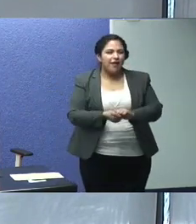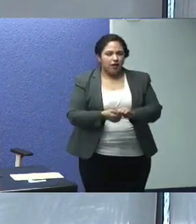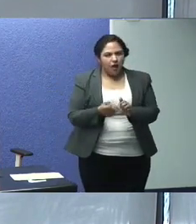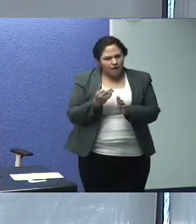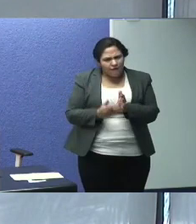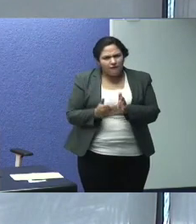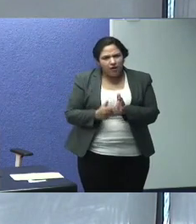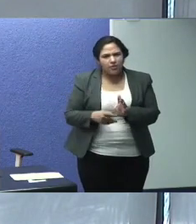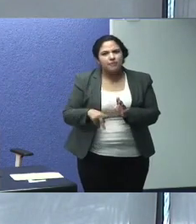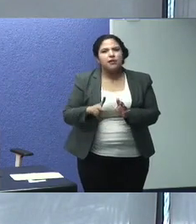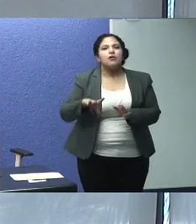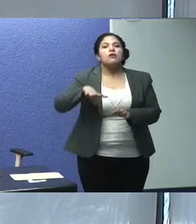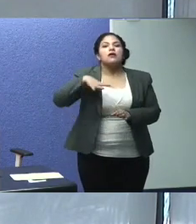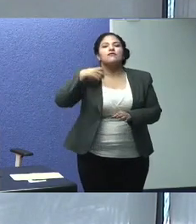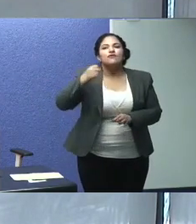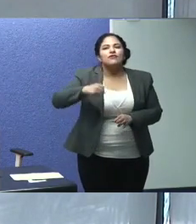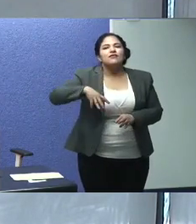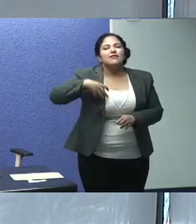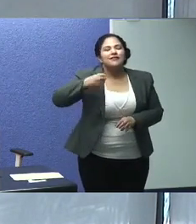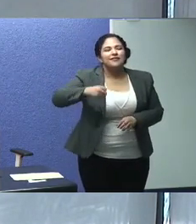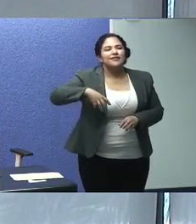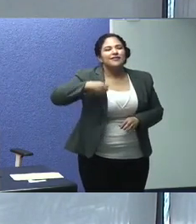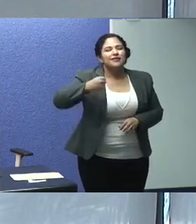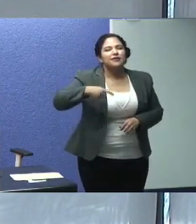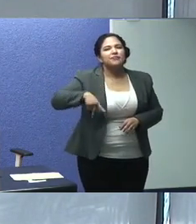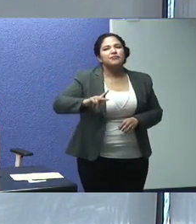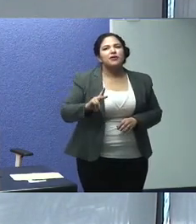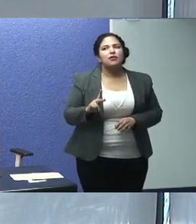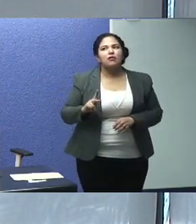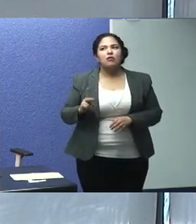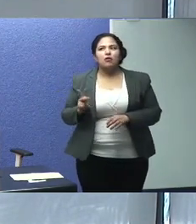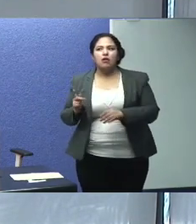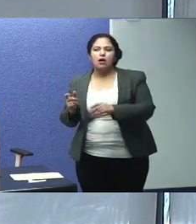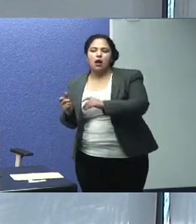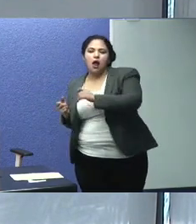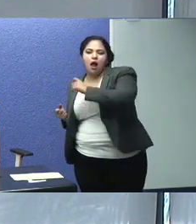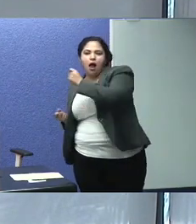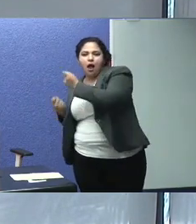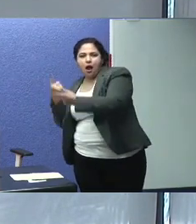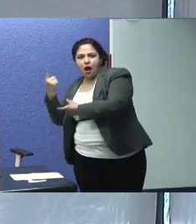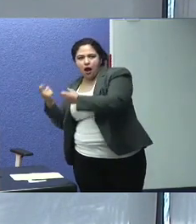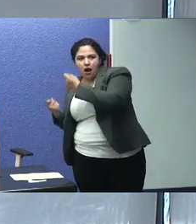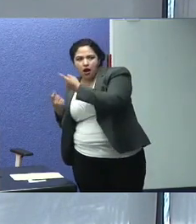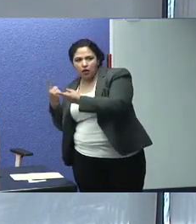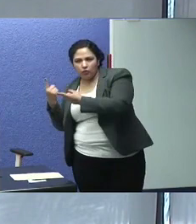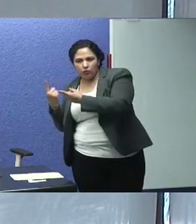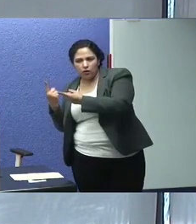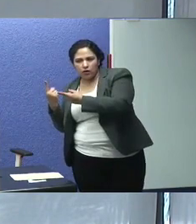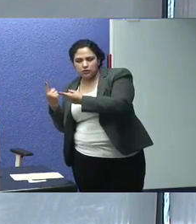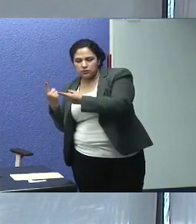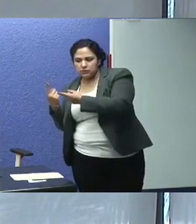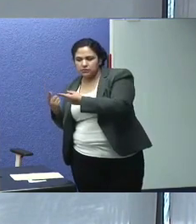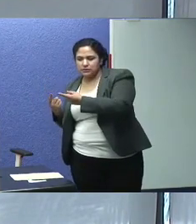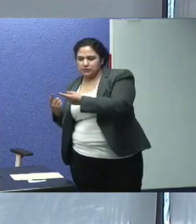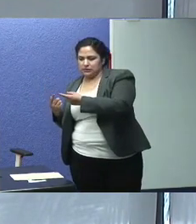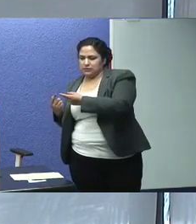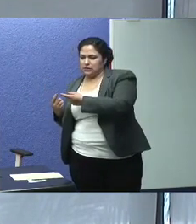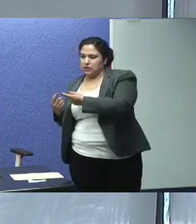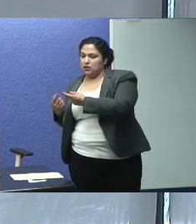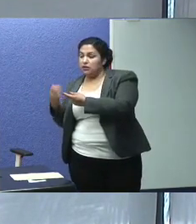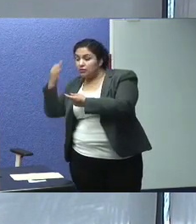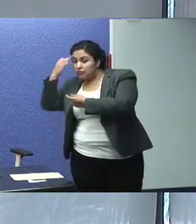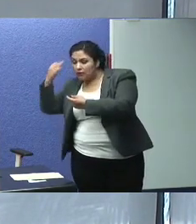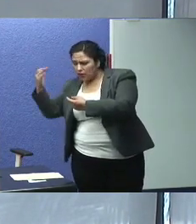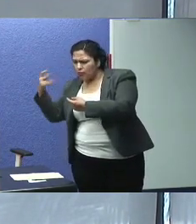llevamos, entonces estamos dejando de lado cómo hay ideas, estructuras que son atemporales y que se van repitiendo.